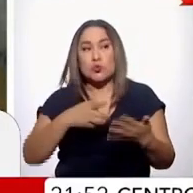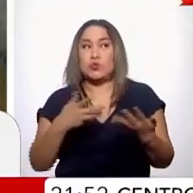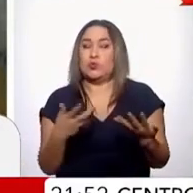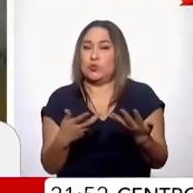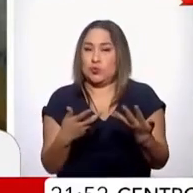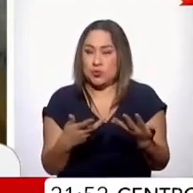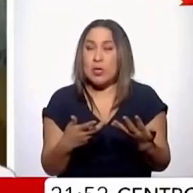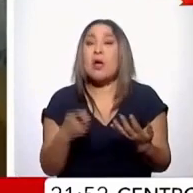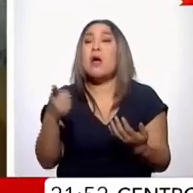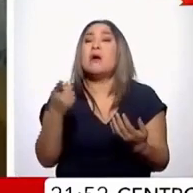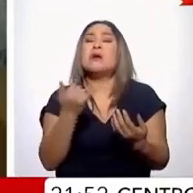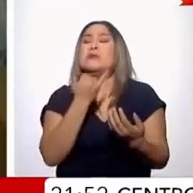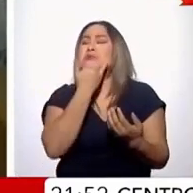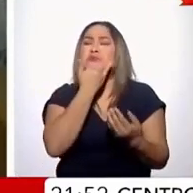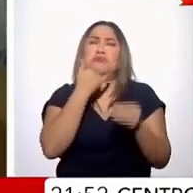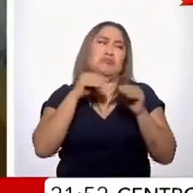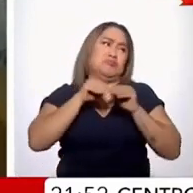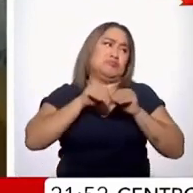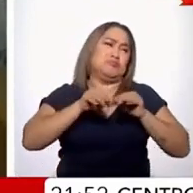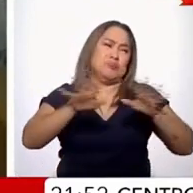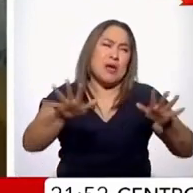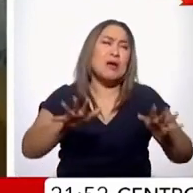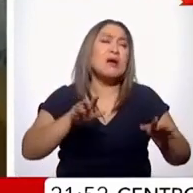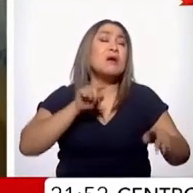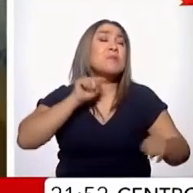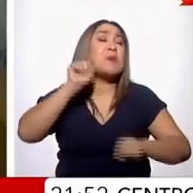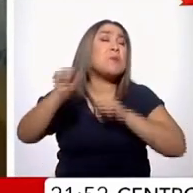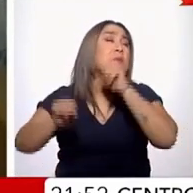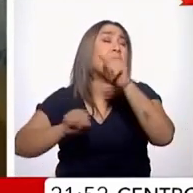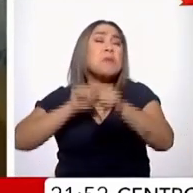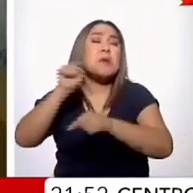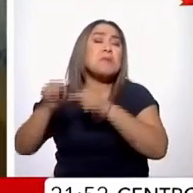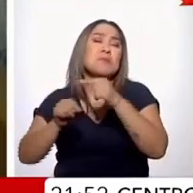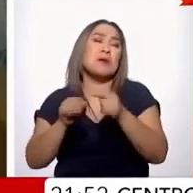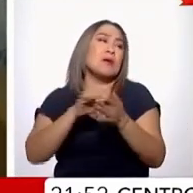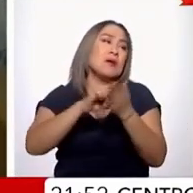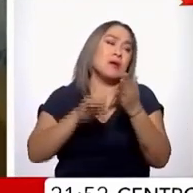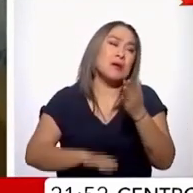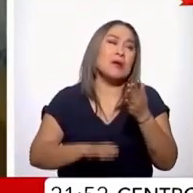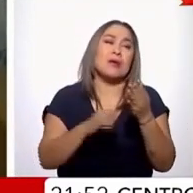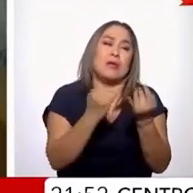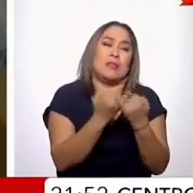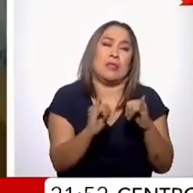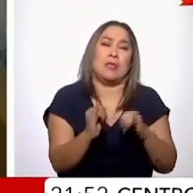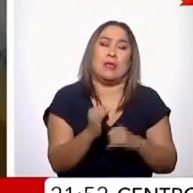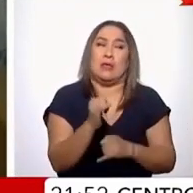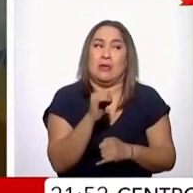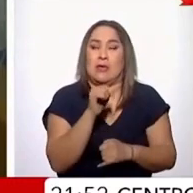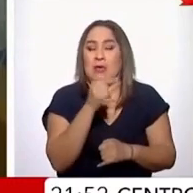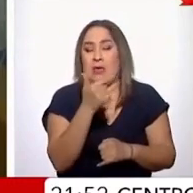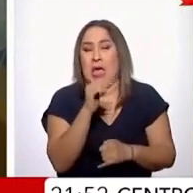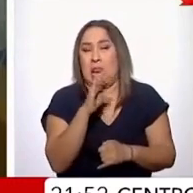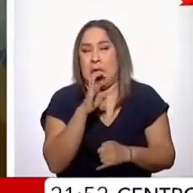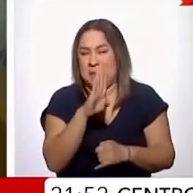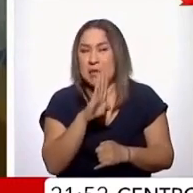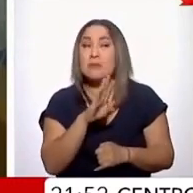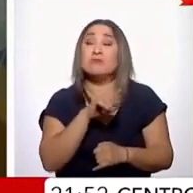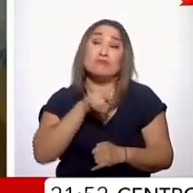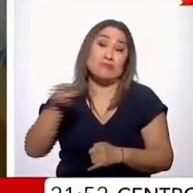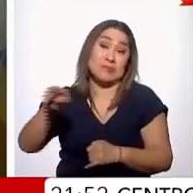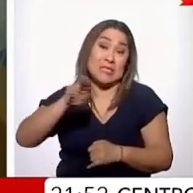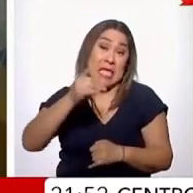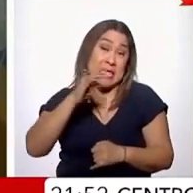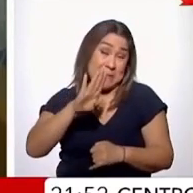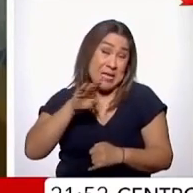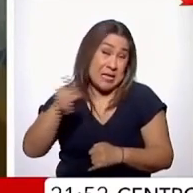gran popularidad con encuestas eh independientes Como galup por ejemplo que pone a nayib bukele como